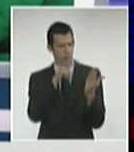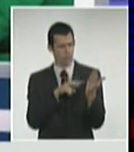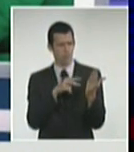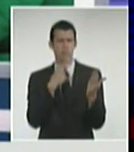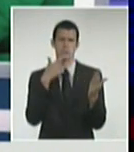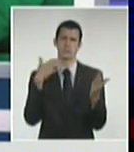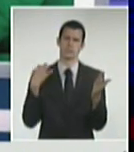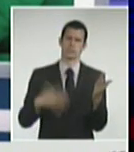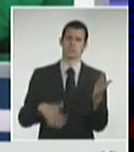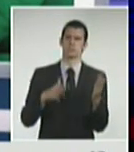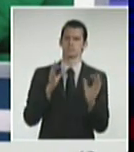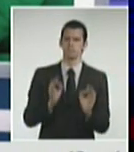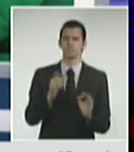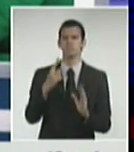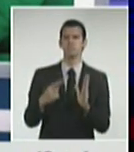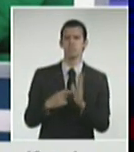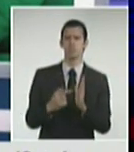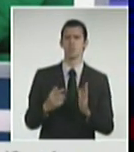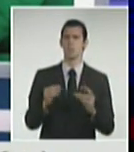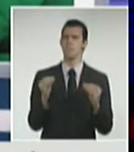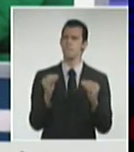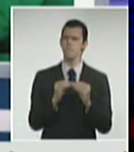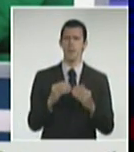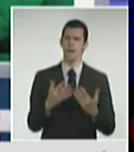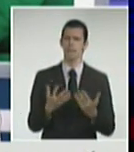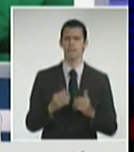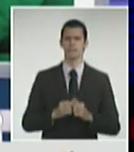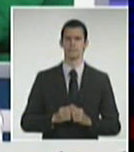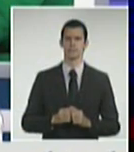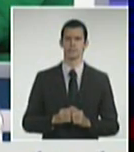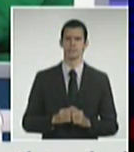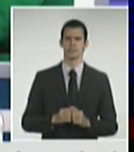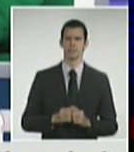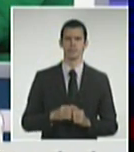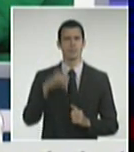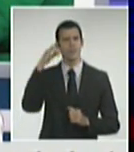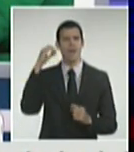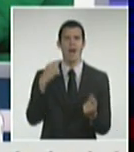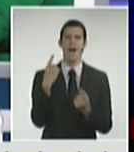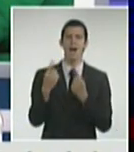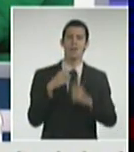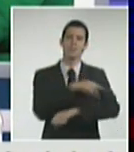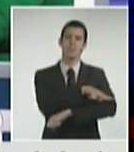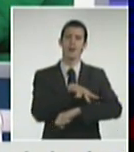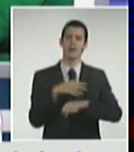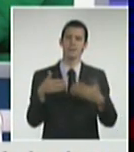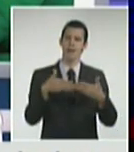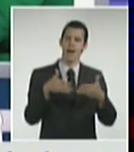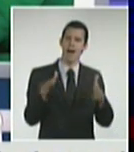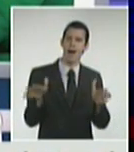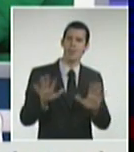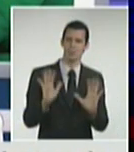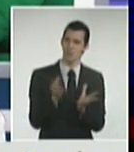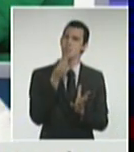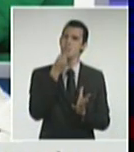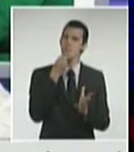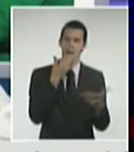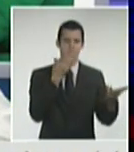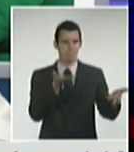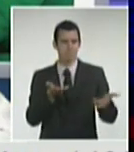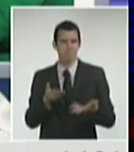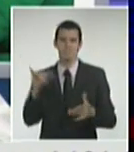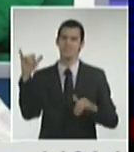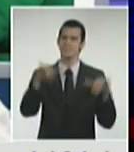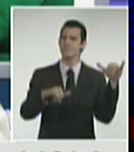en correspondencia, primero con la apertura que algunos países han hecho, en otro con algunos